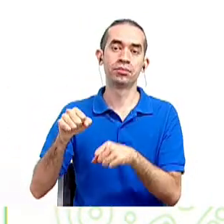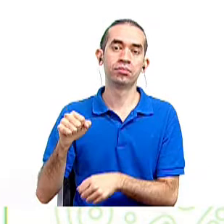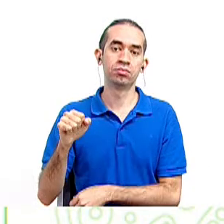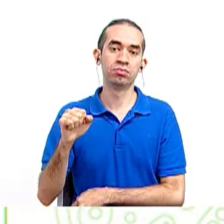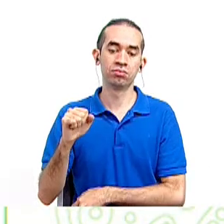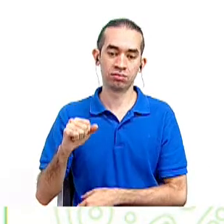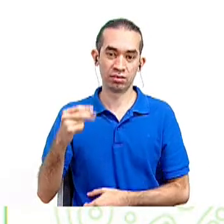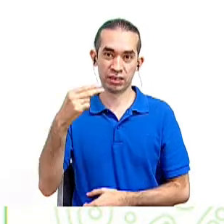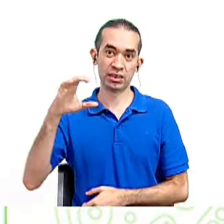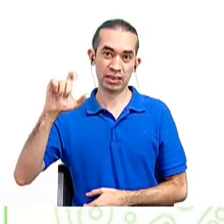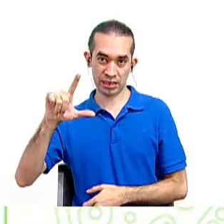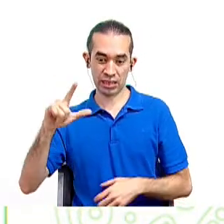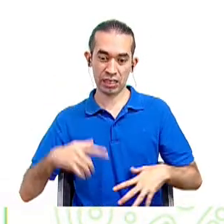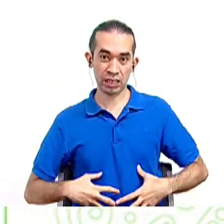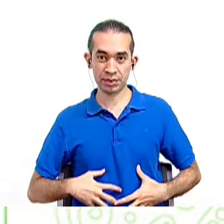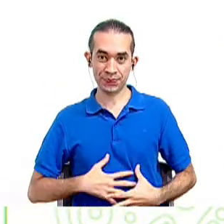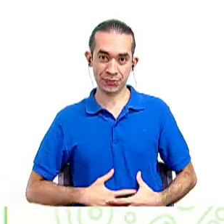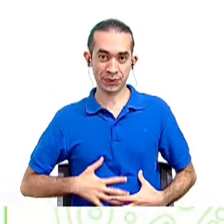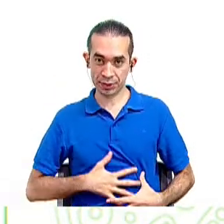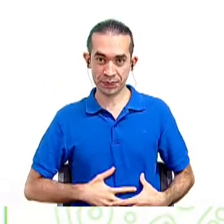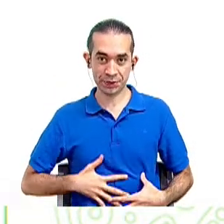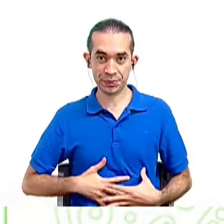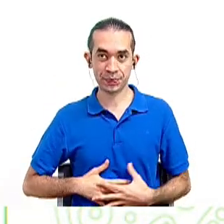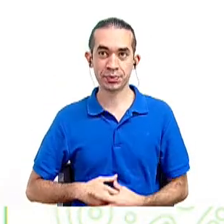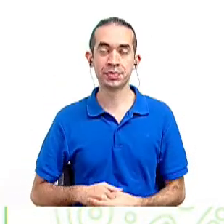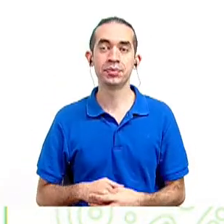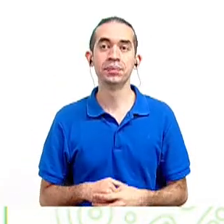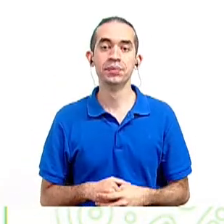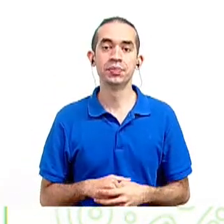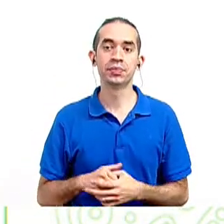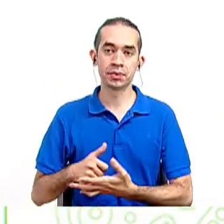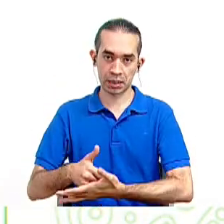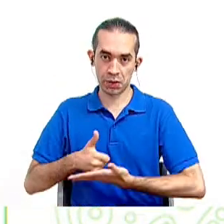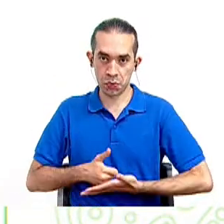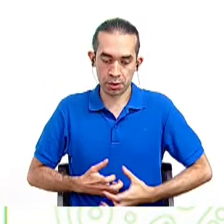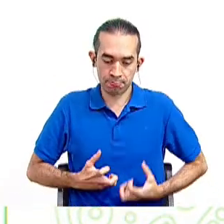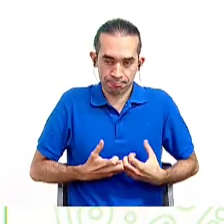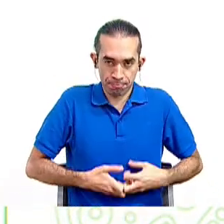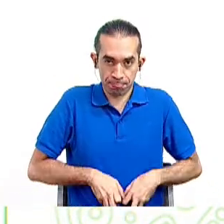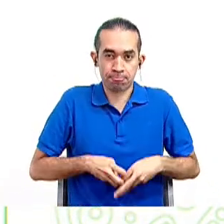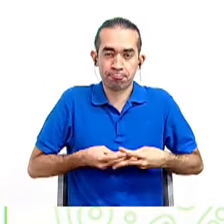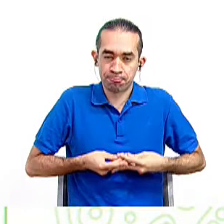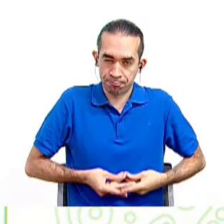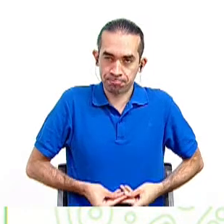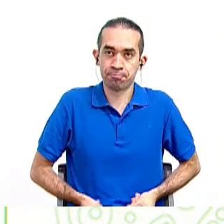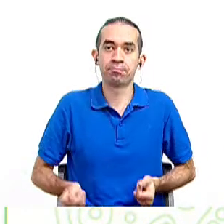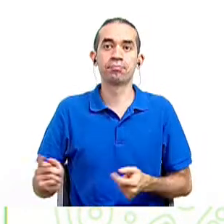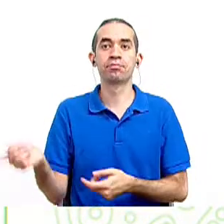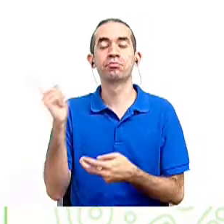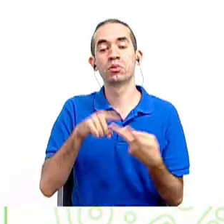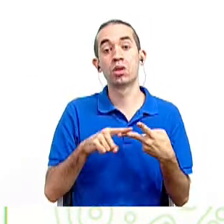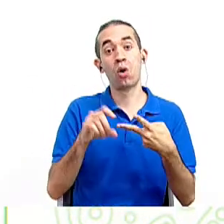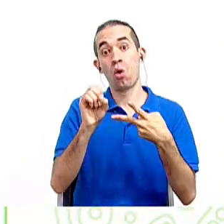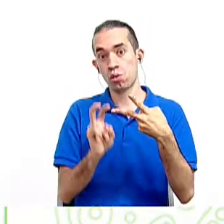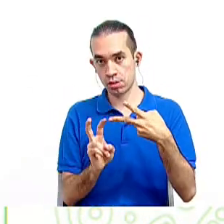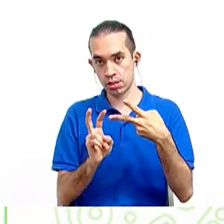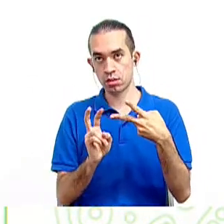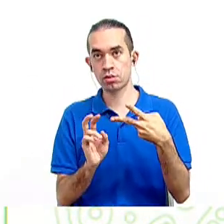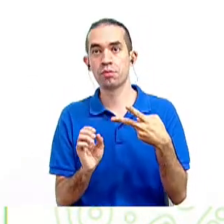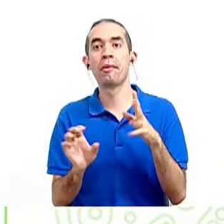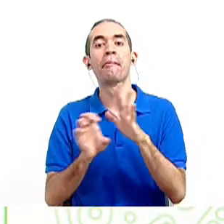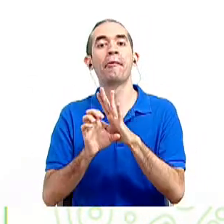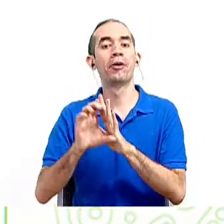ácido clorhídrico que está en el estómago, como ya lo comentamos, que ayuda en la digestión. Los que tienen oxígeno, un